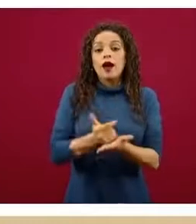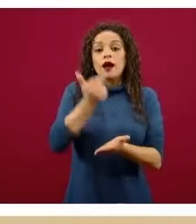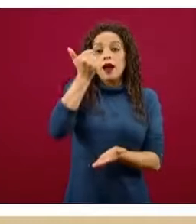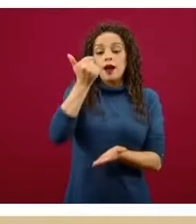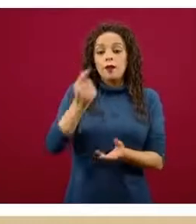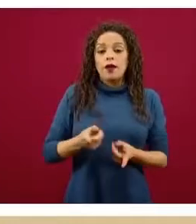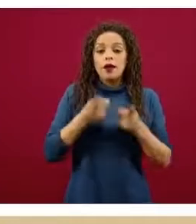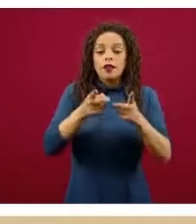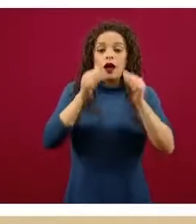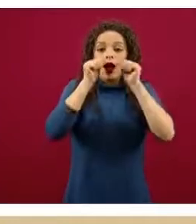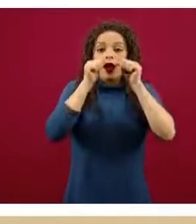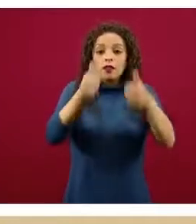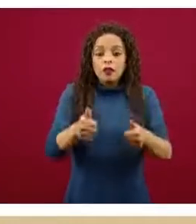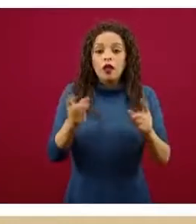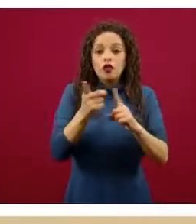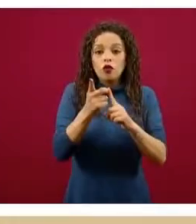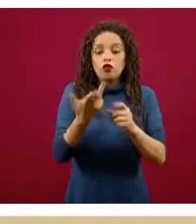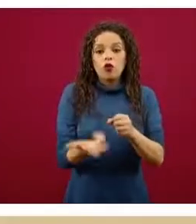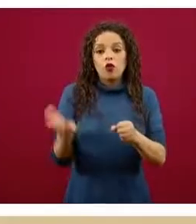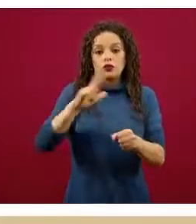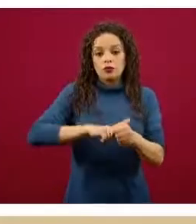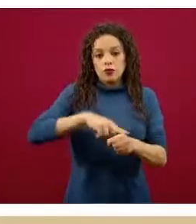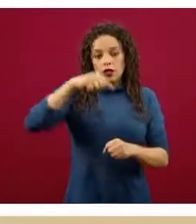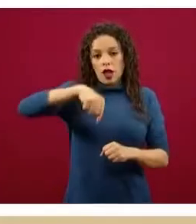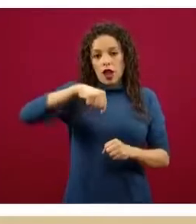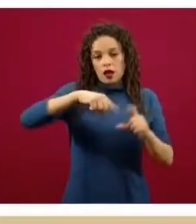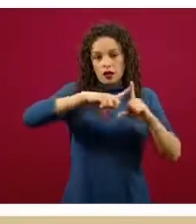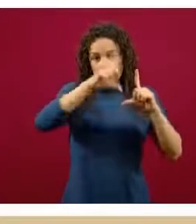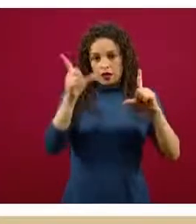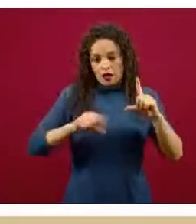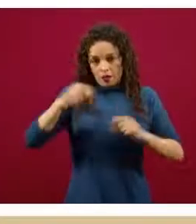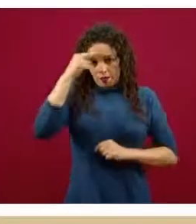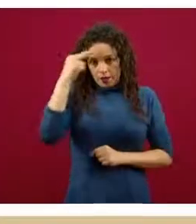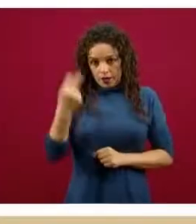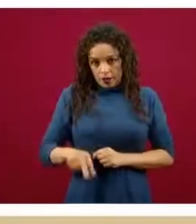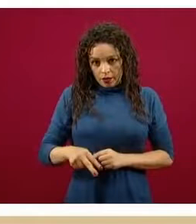atendidas en los hospitales de nuestro país.